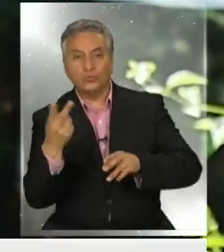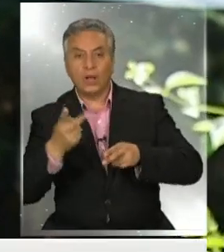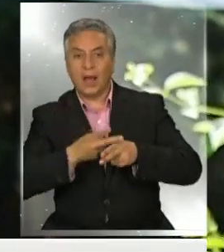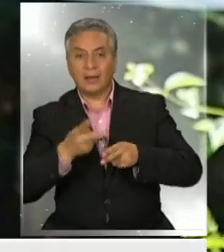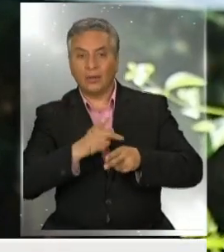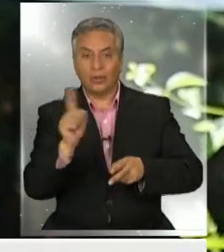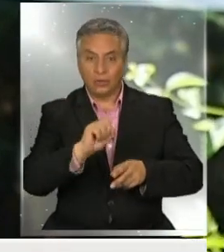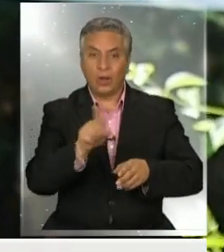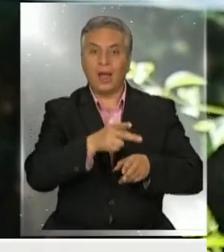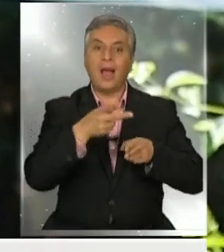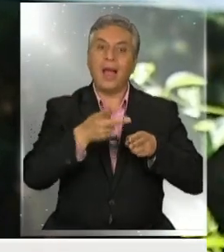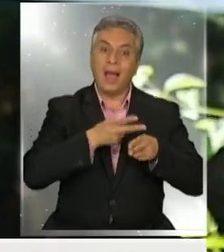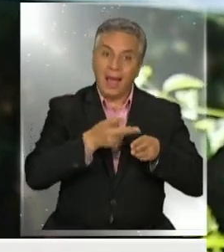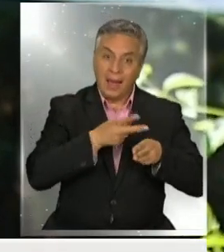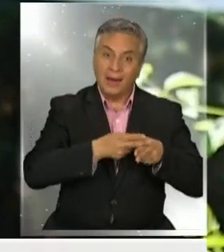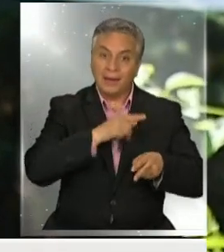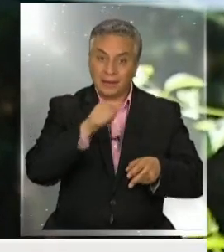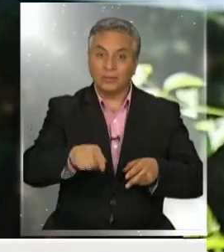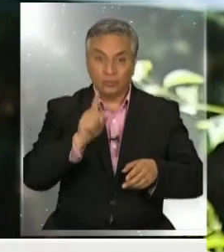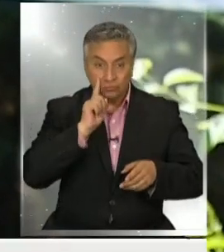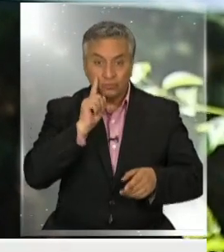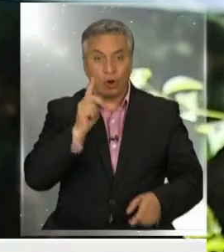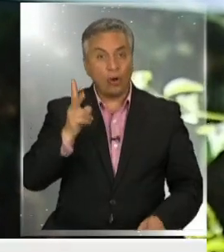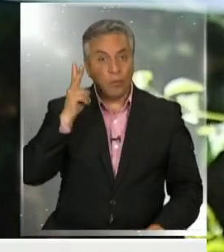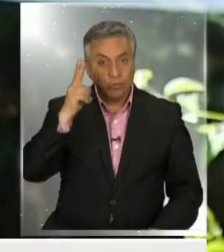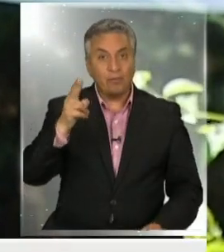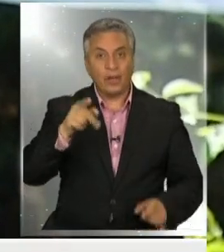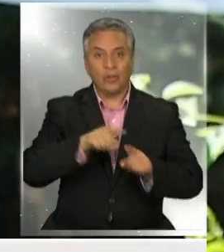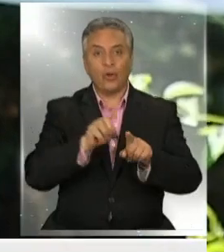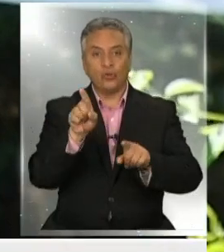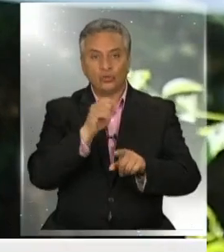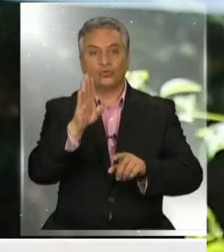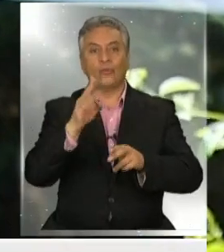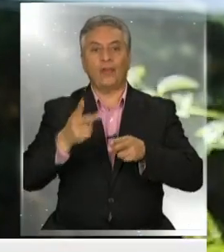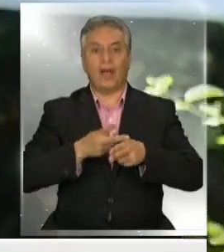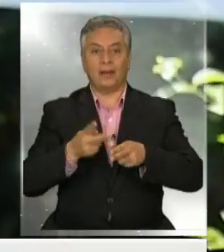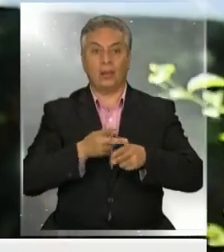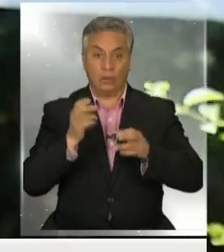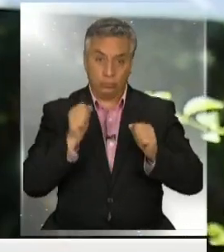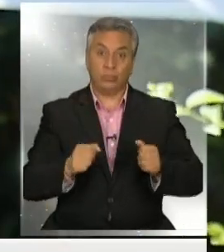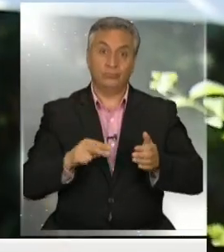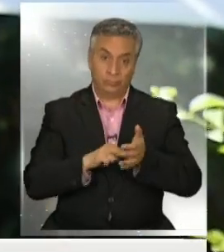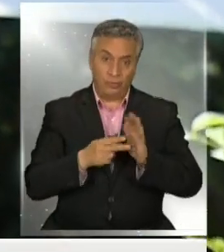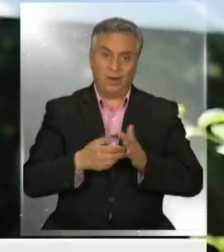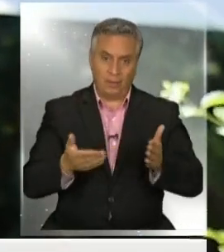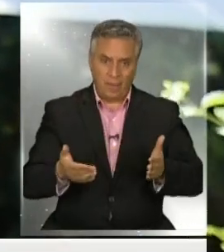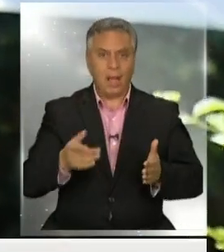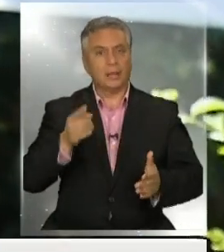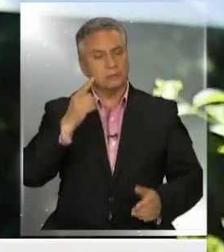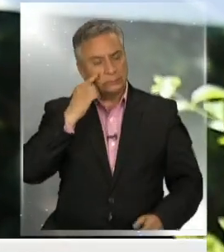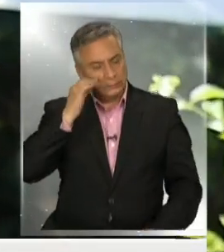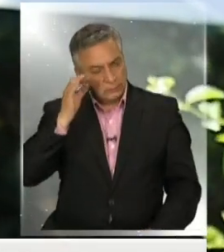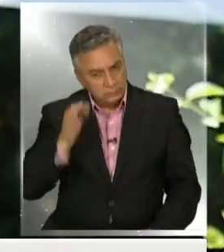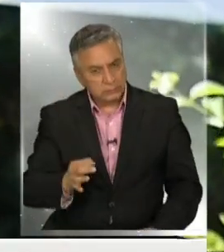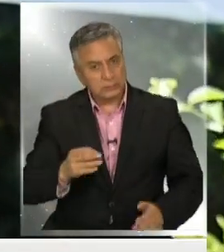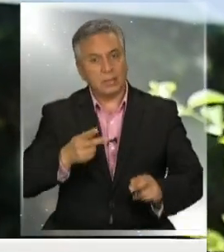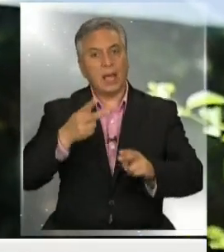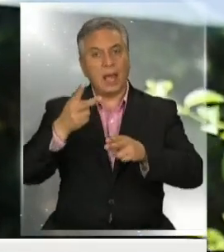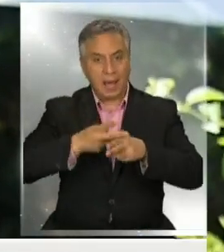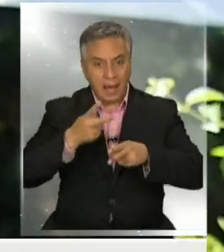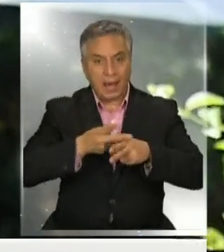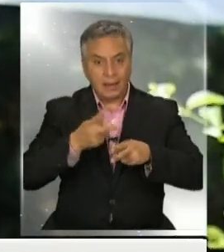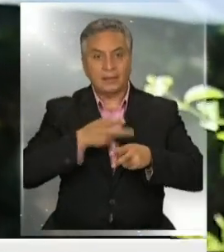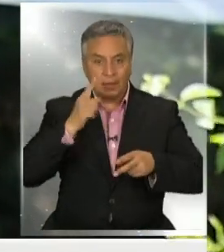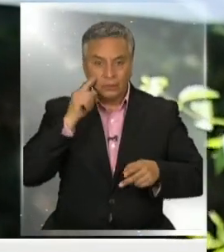el que arriende, cuando hay prohibición de subarrendar, también puede tener un problema. Hay que asegurarse, el que arrienda, de que el que le